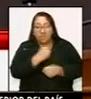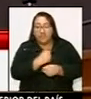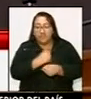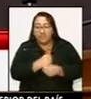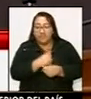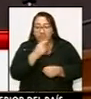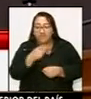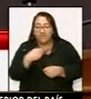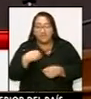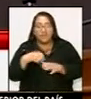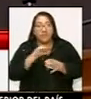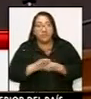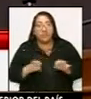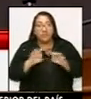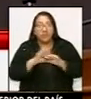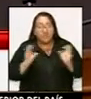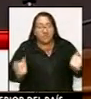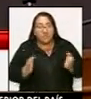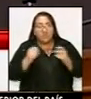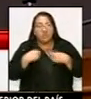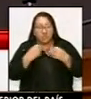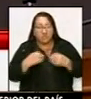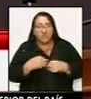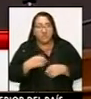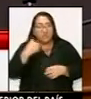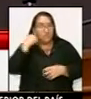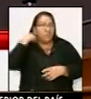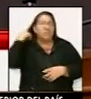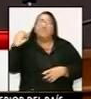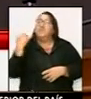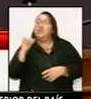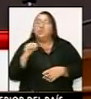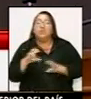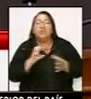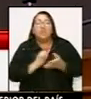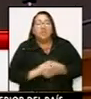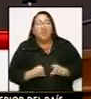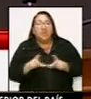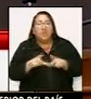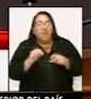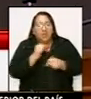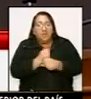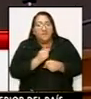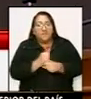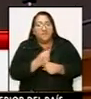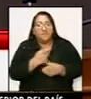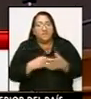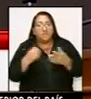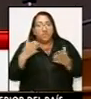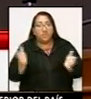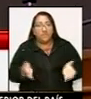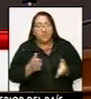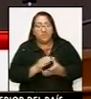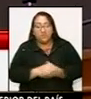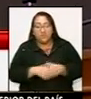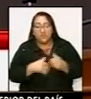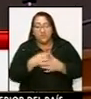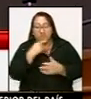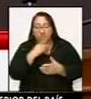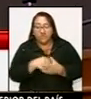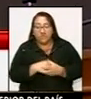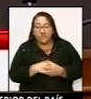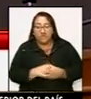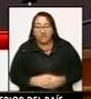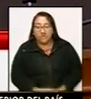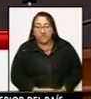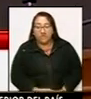trabajo? Y eso debería ser un incentivo, y estoy segura que así habrán más puestos de trabajo que se va a promover para las mujeres.